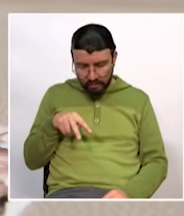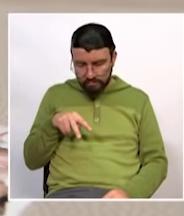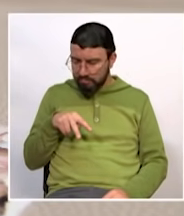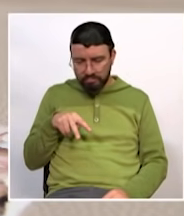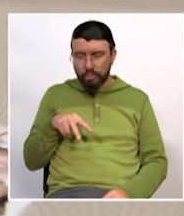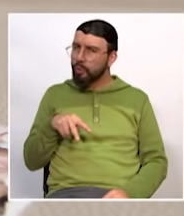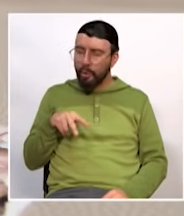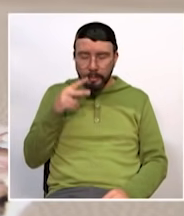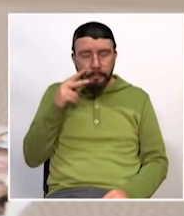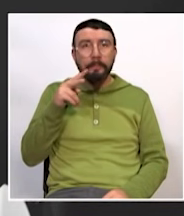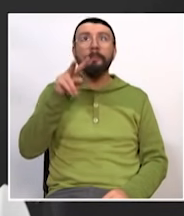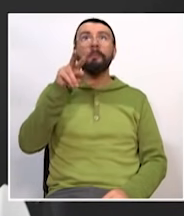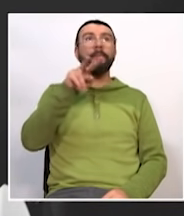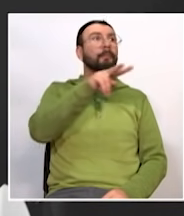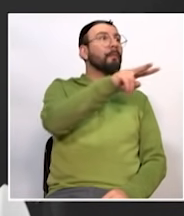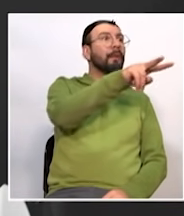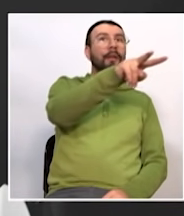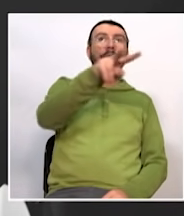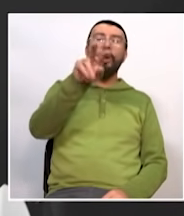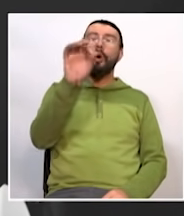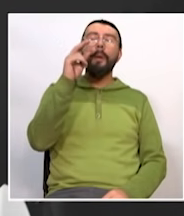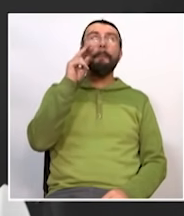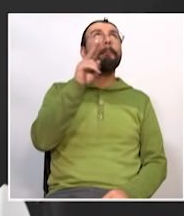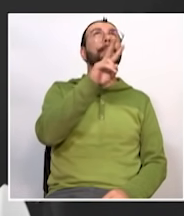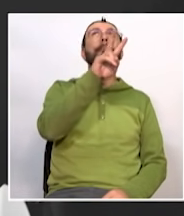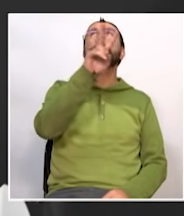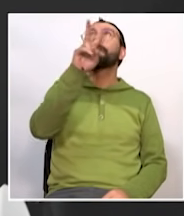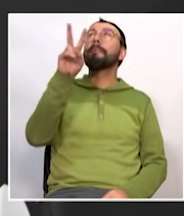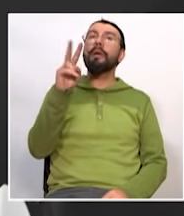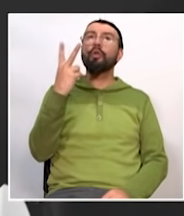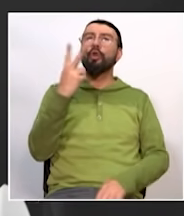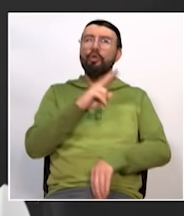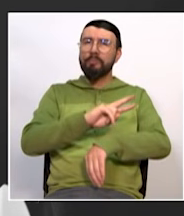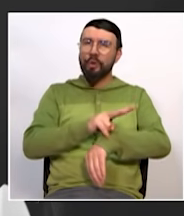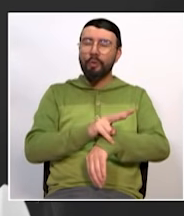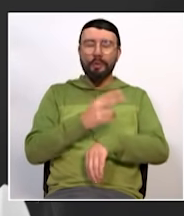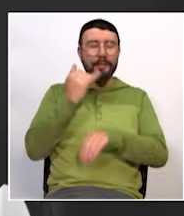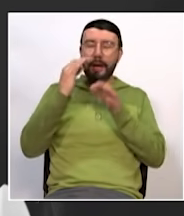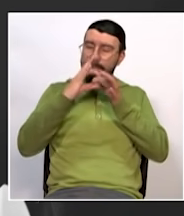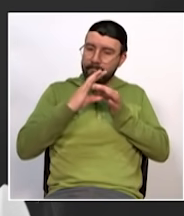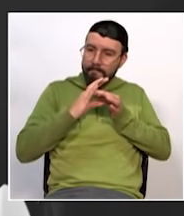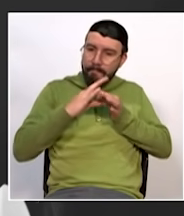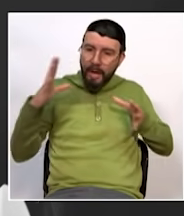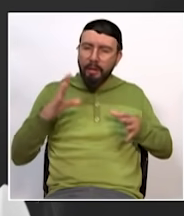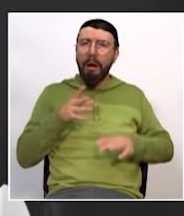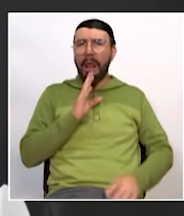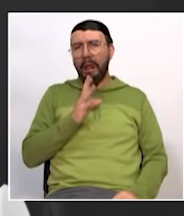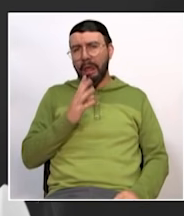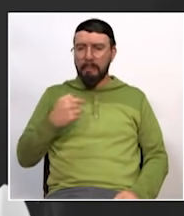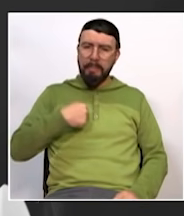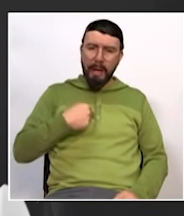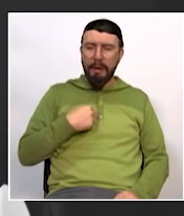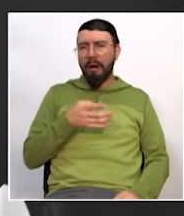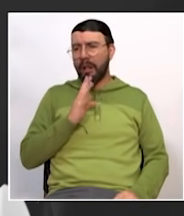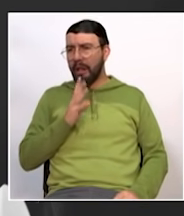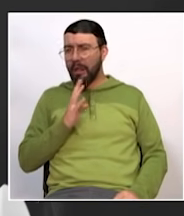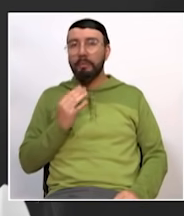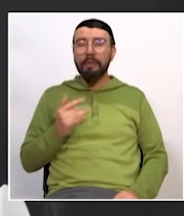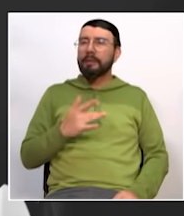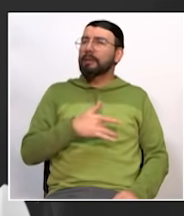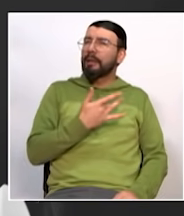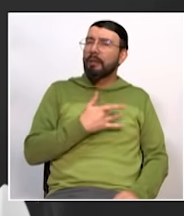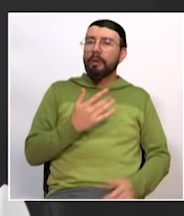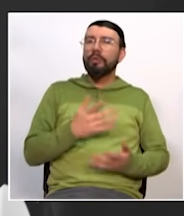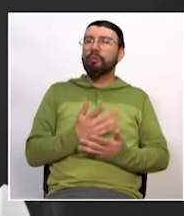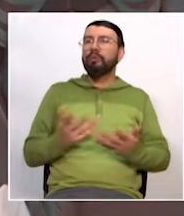mire hacia el horizonte o miré hacia arriba dos minutos con eso se desconecta de ese diálogo interno y de las sensaciones incómodas